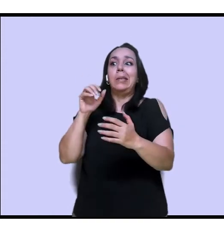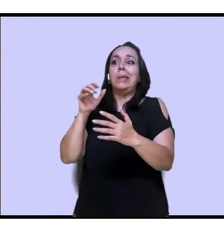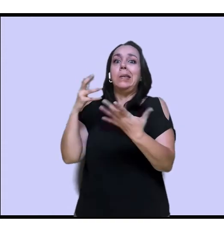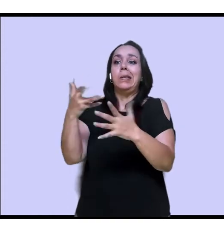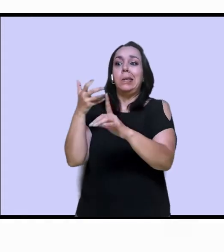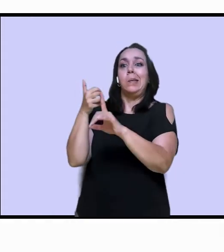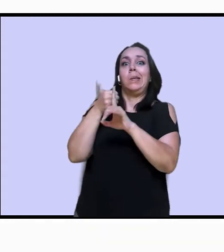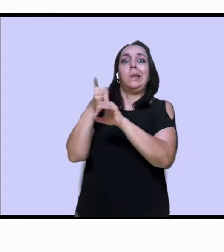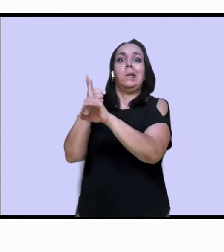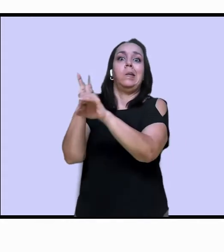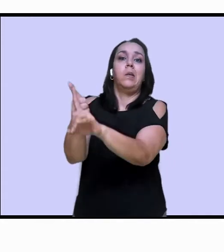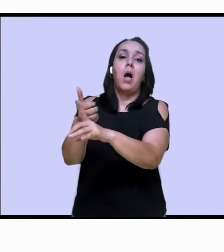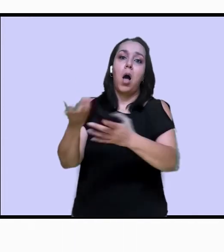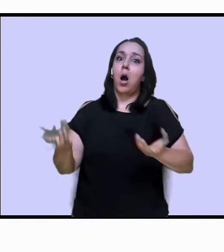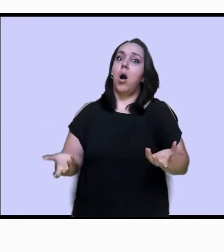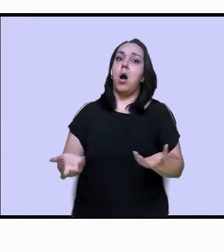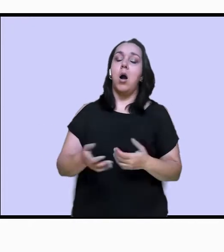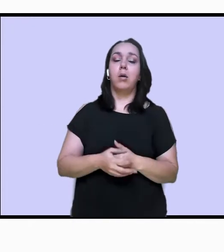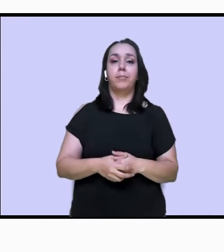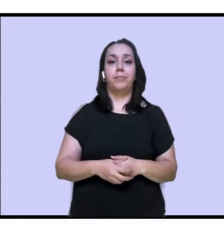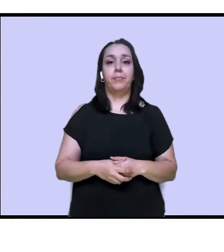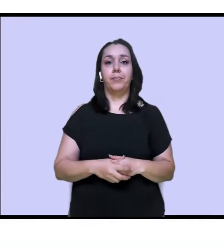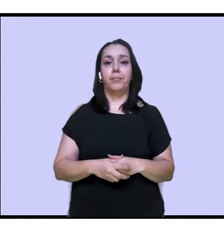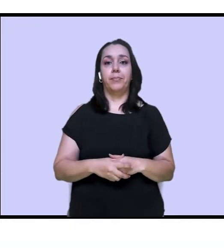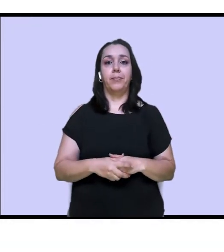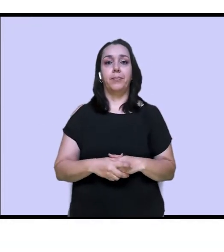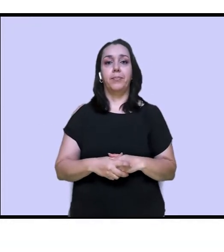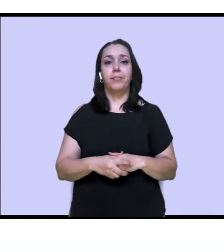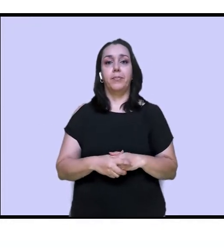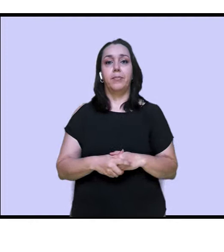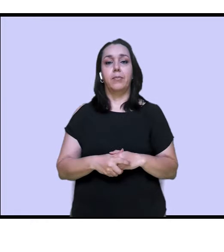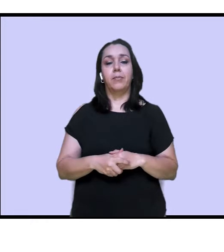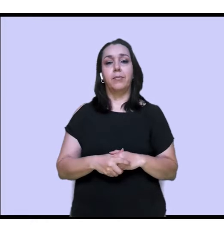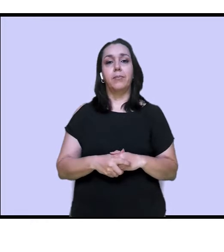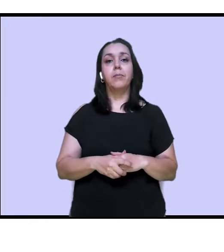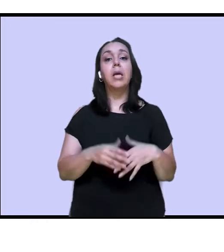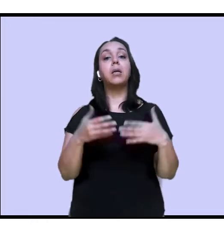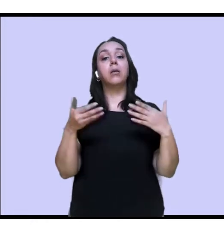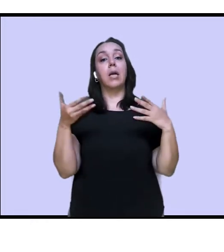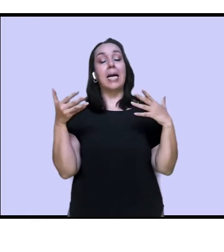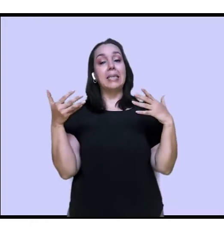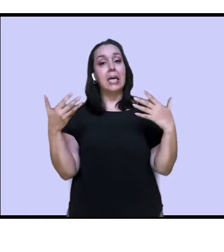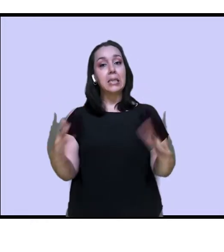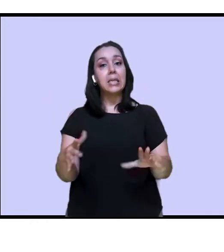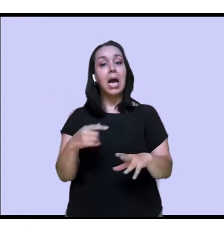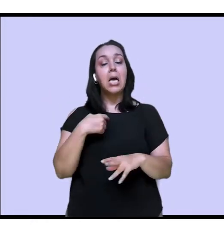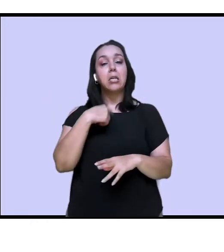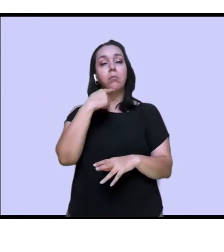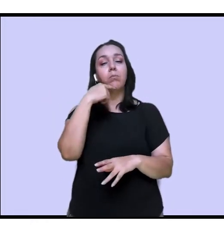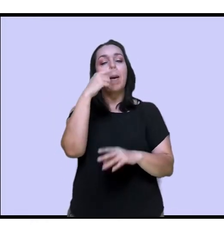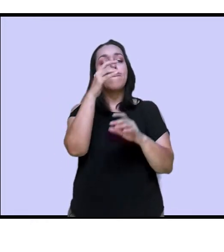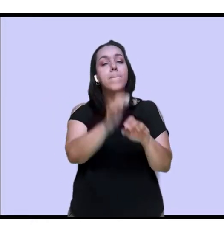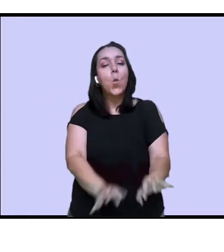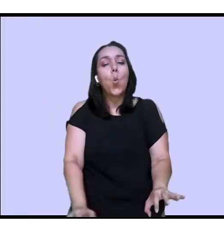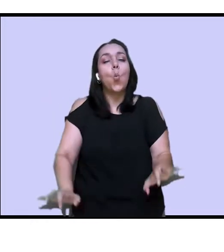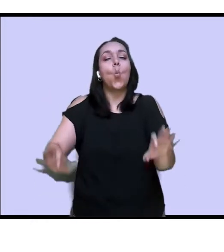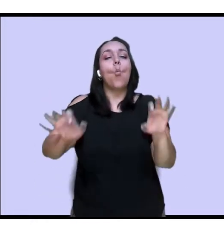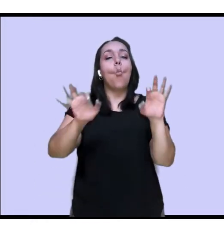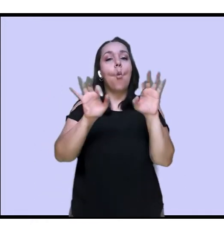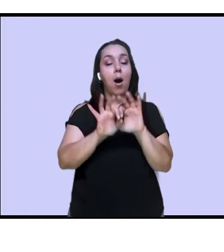los entes persecutores. Ok, ahora, lo importantísimo en todo